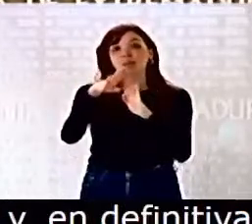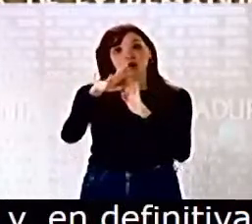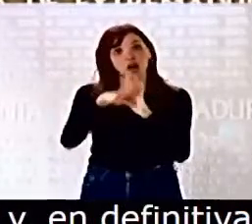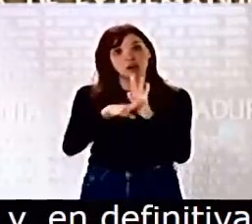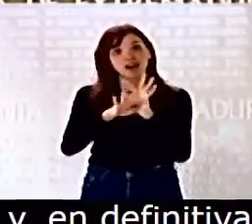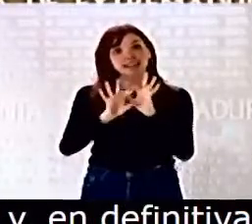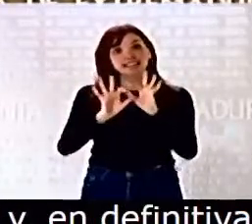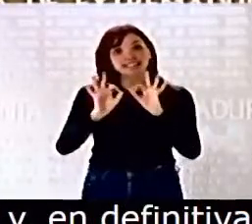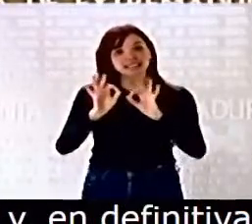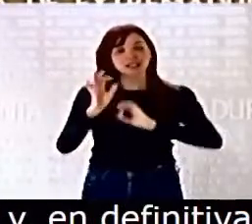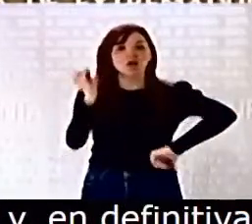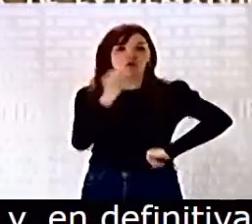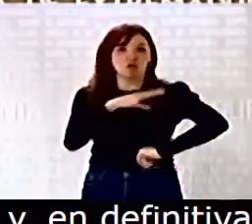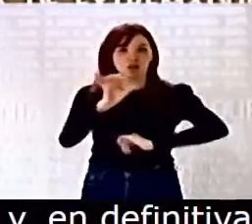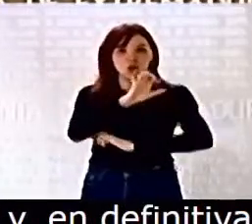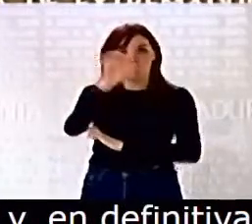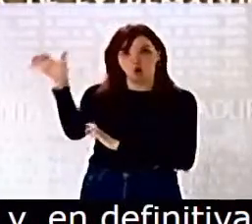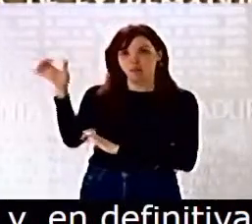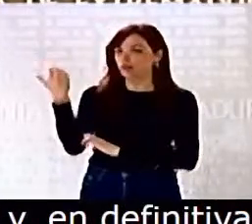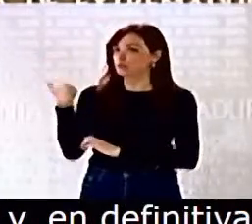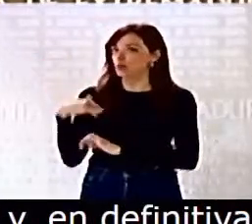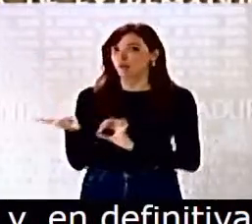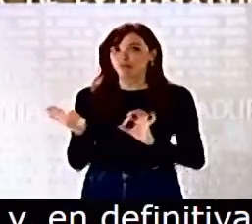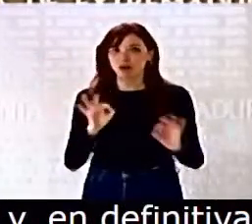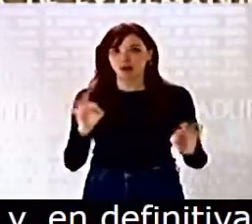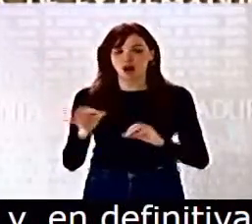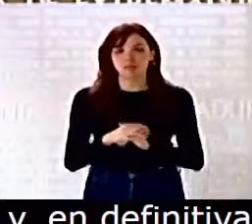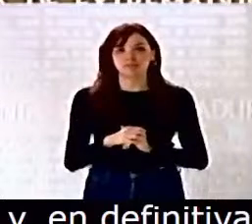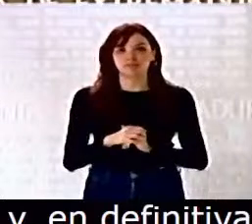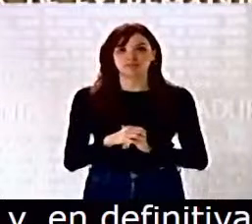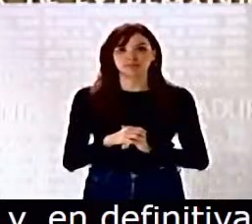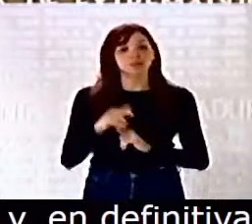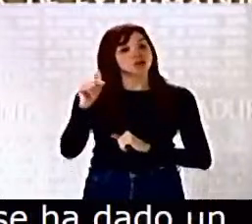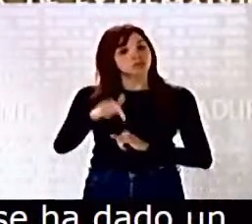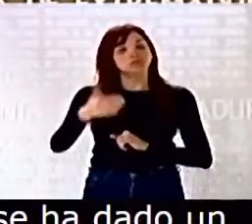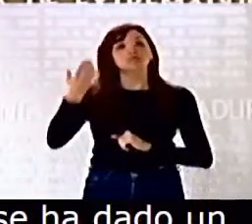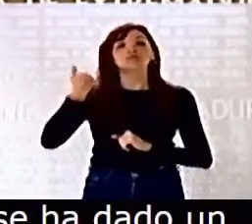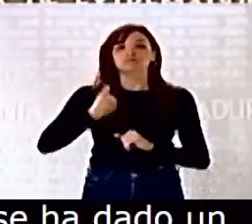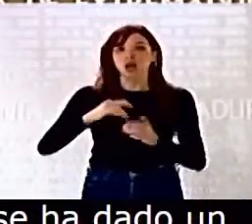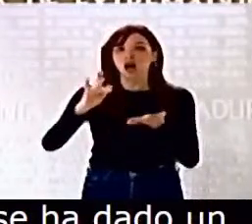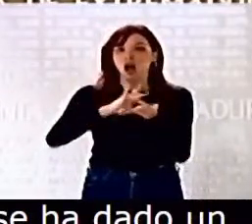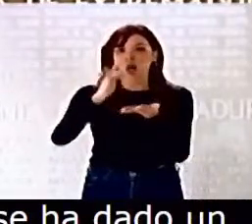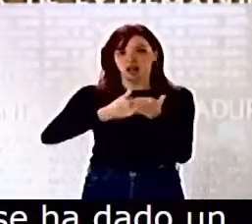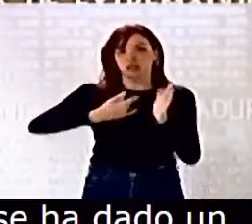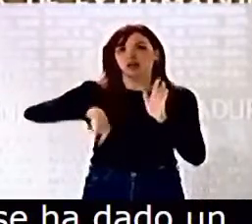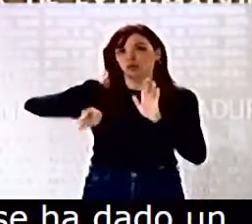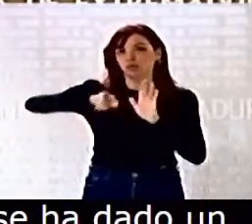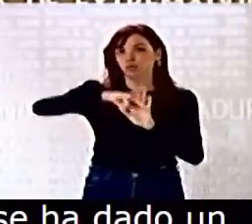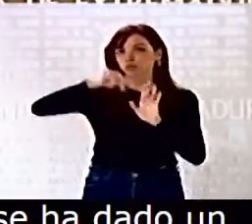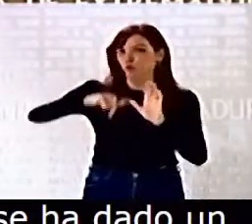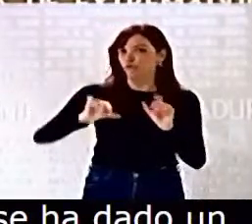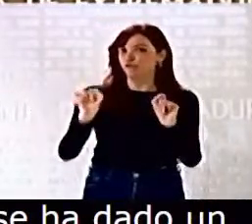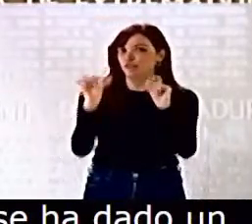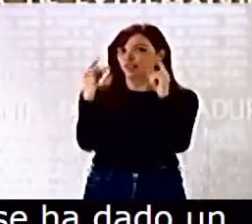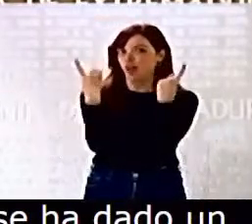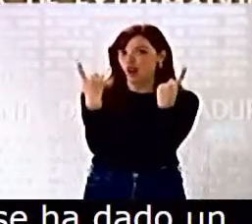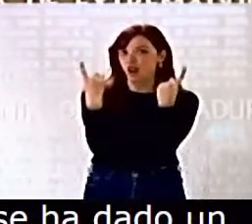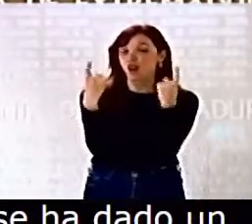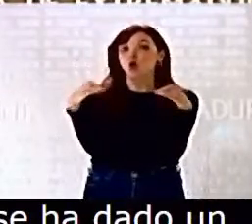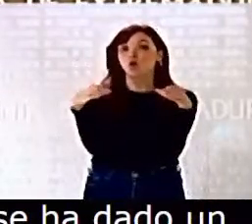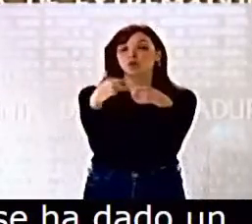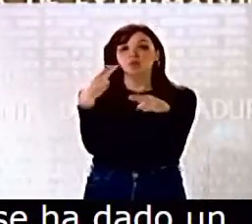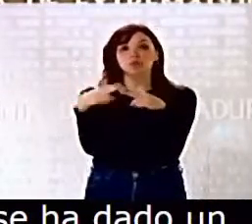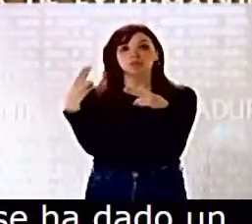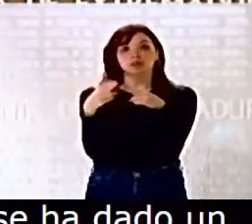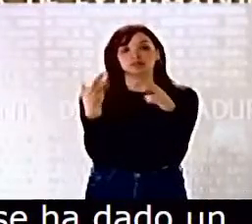europeos. Para ello, hoy se ha dado un paso más que ya estaba contemplado en la agenda que se presentó a los grupos